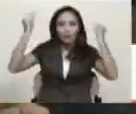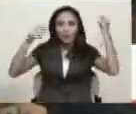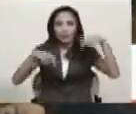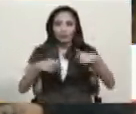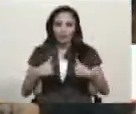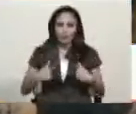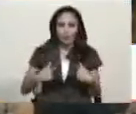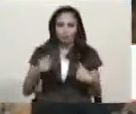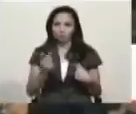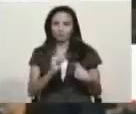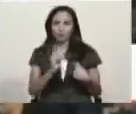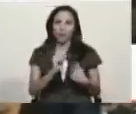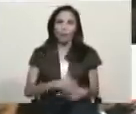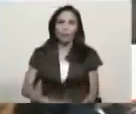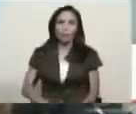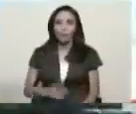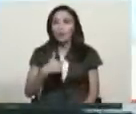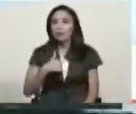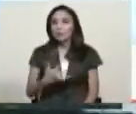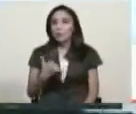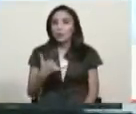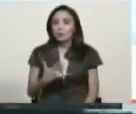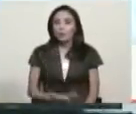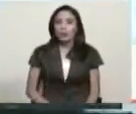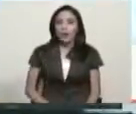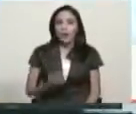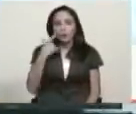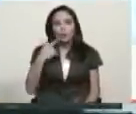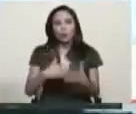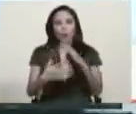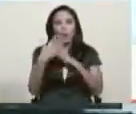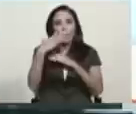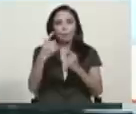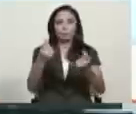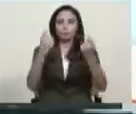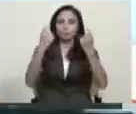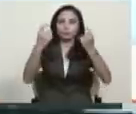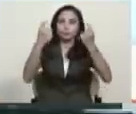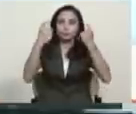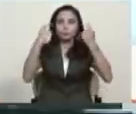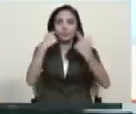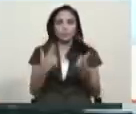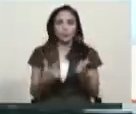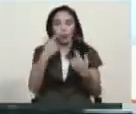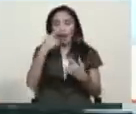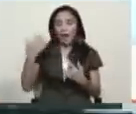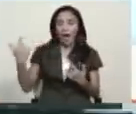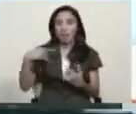no. Mi escuela está forjada en esa batalla.